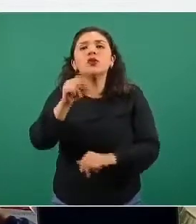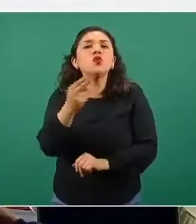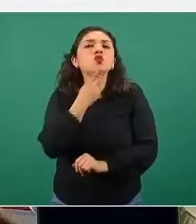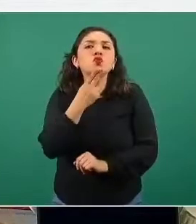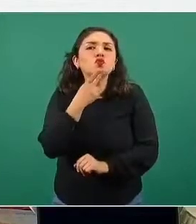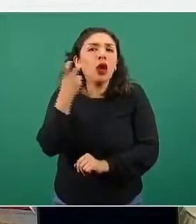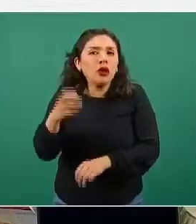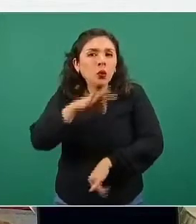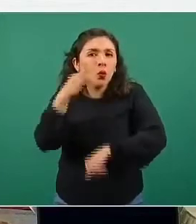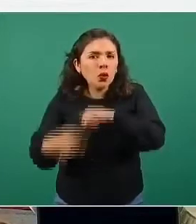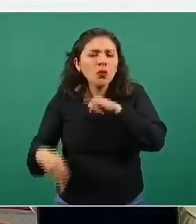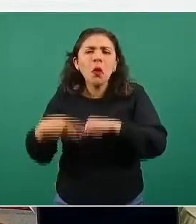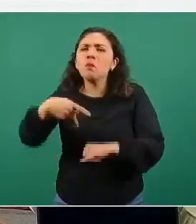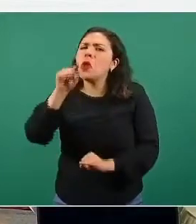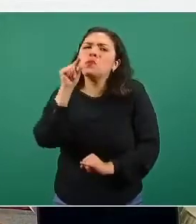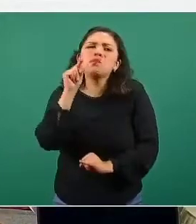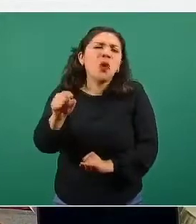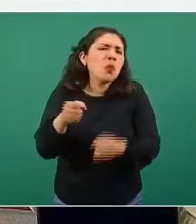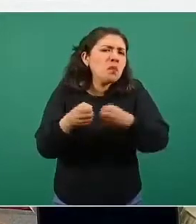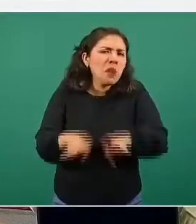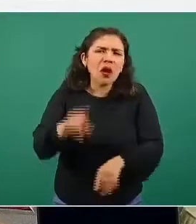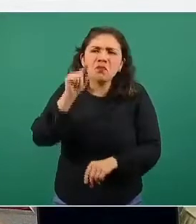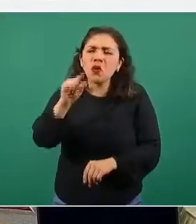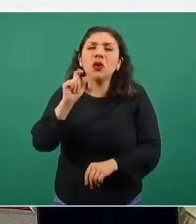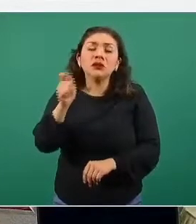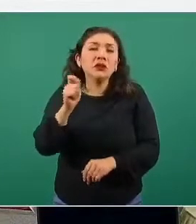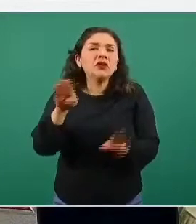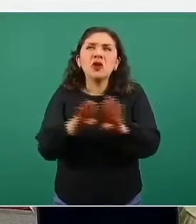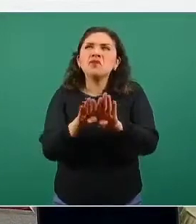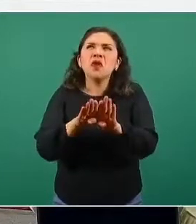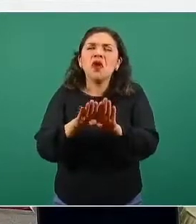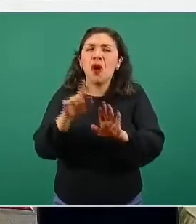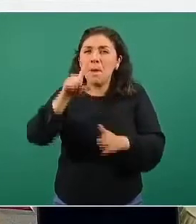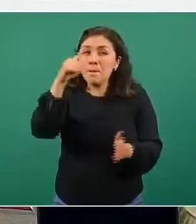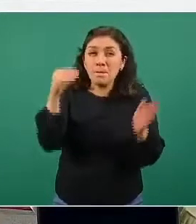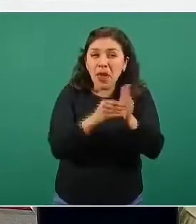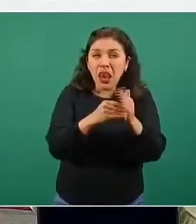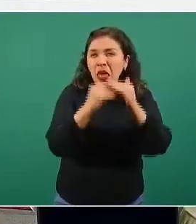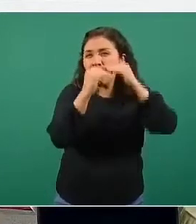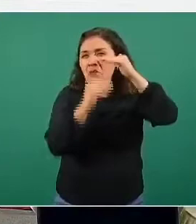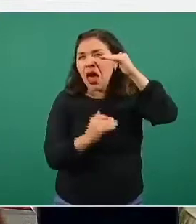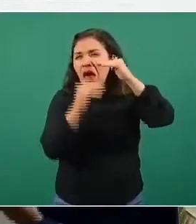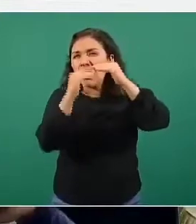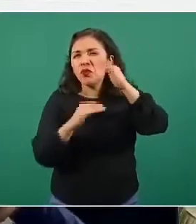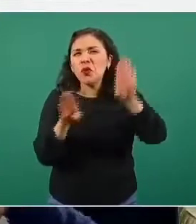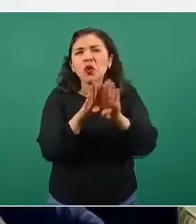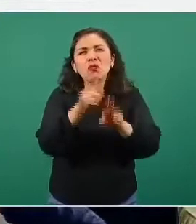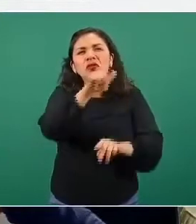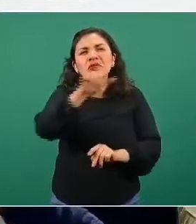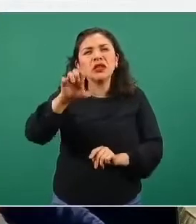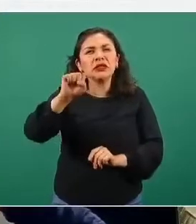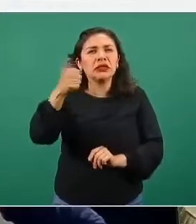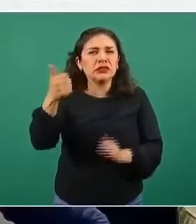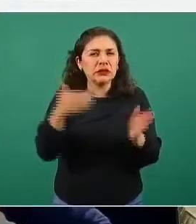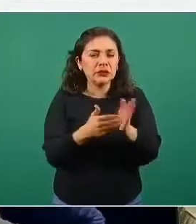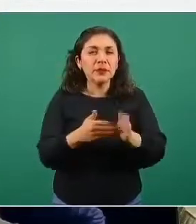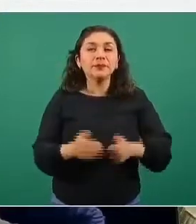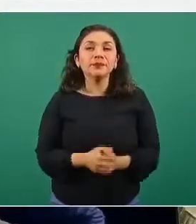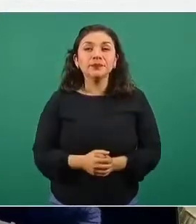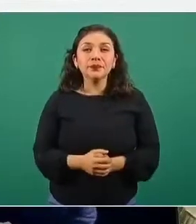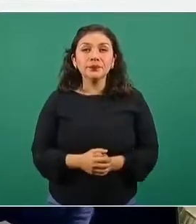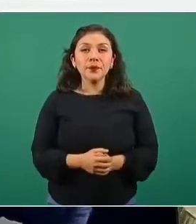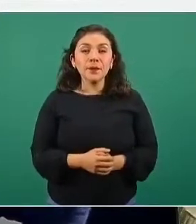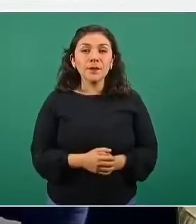utilizada, pero en muy pocos viales, menos de 1.000 entre 766.000. La siguiente.